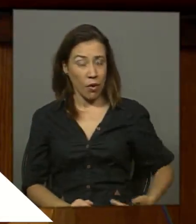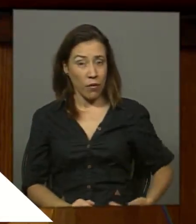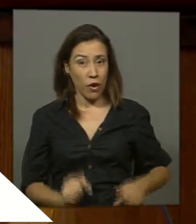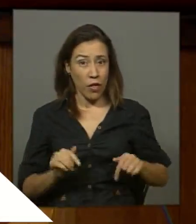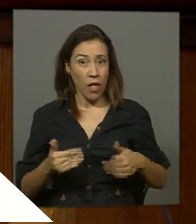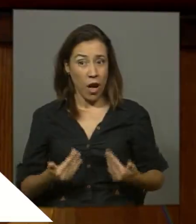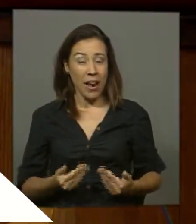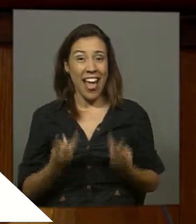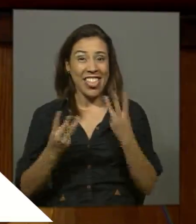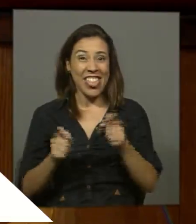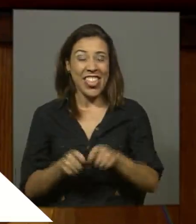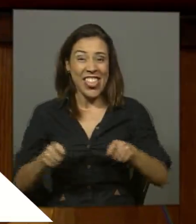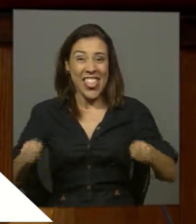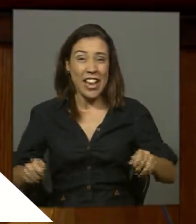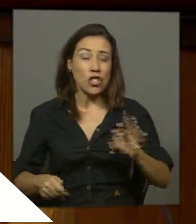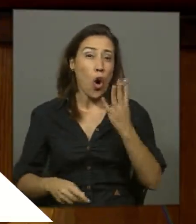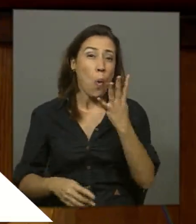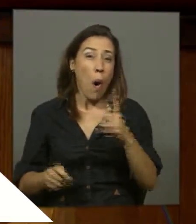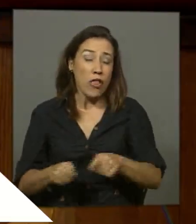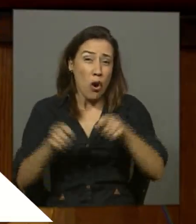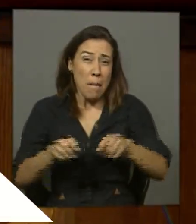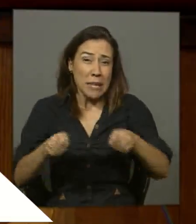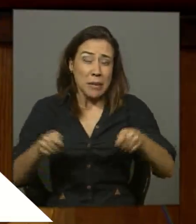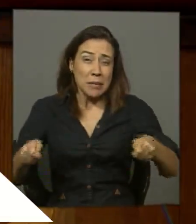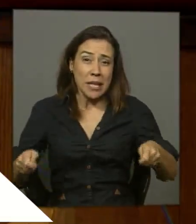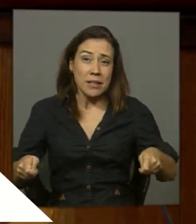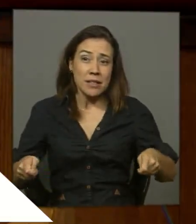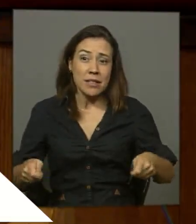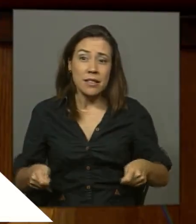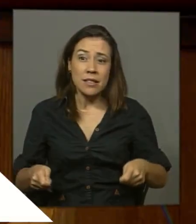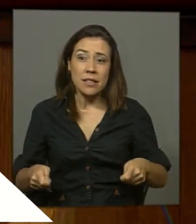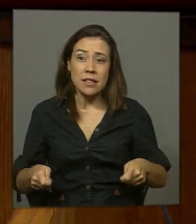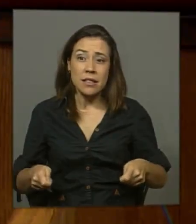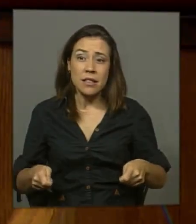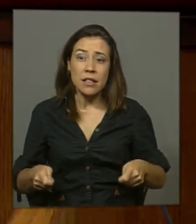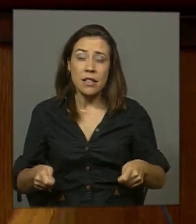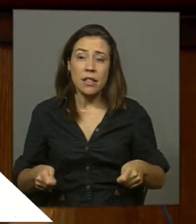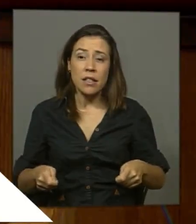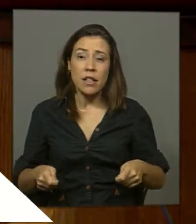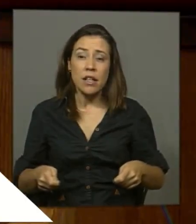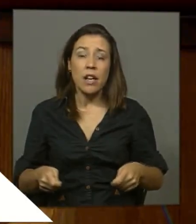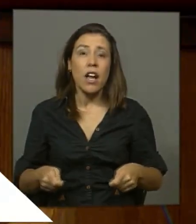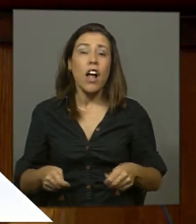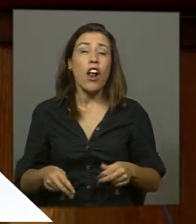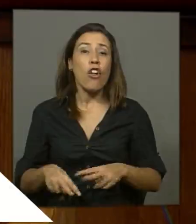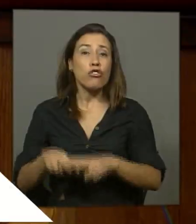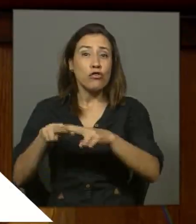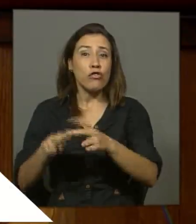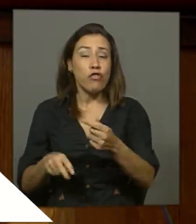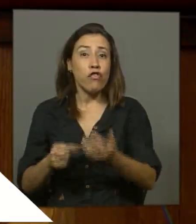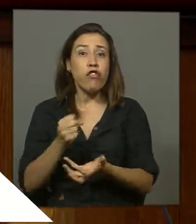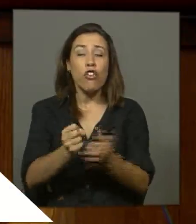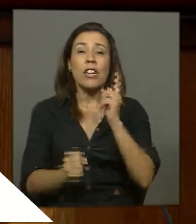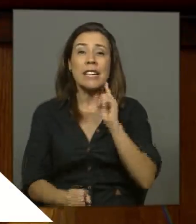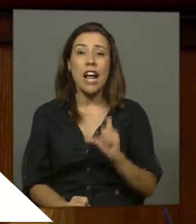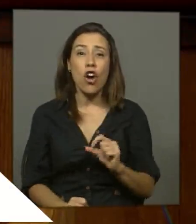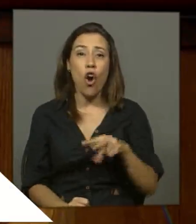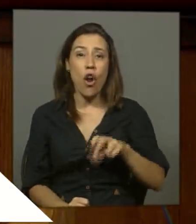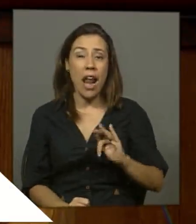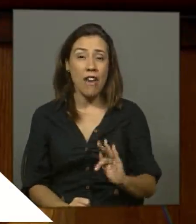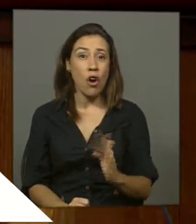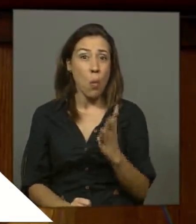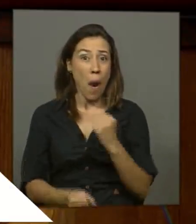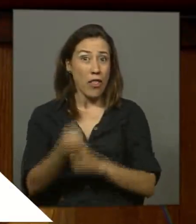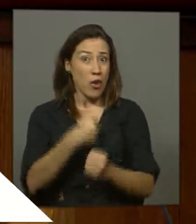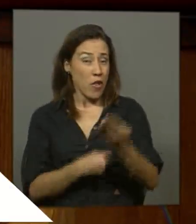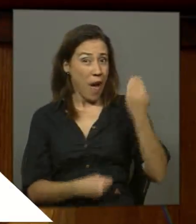ha triplicado o ha cuadruplicado los medios de los cuales dispone conaf Hace 4